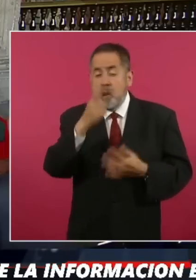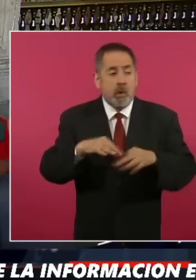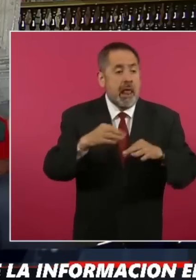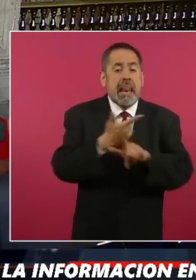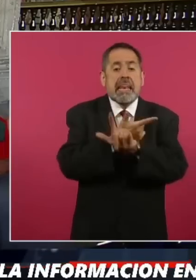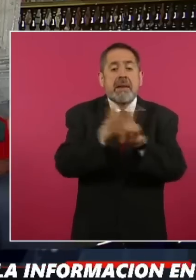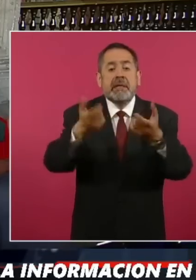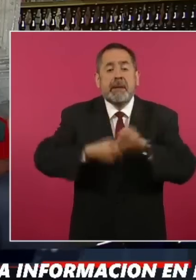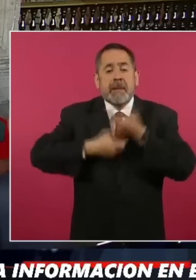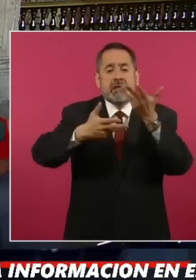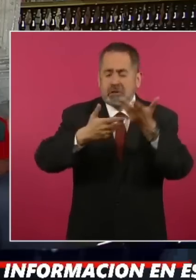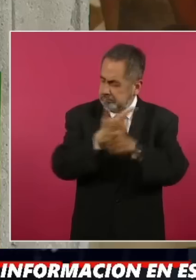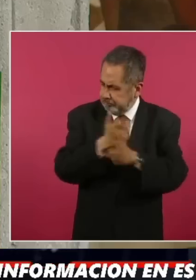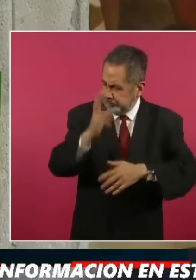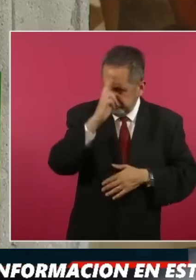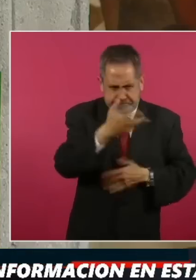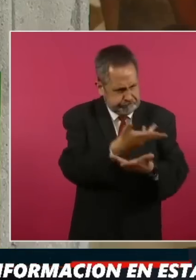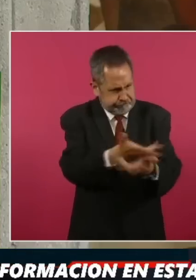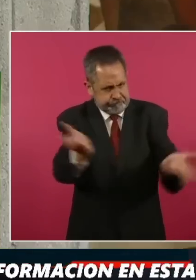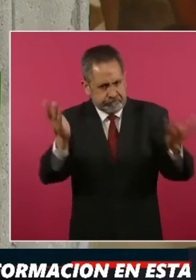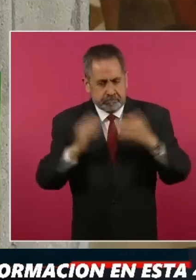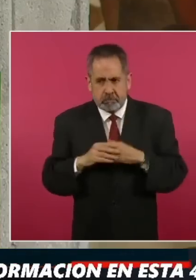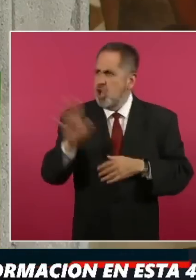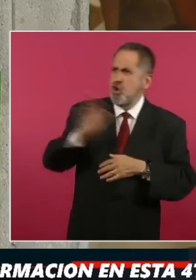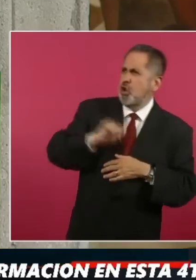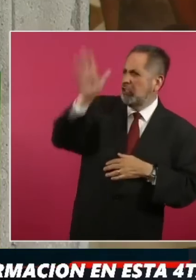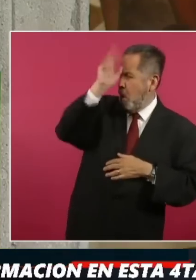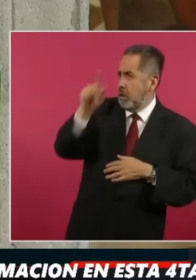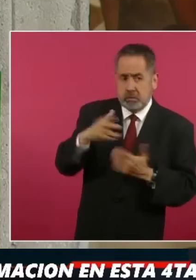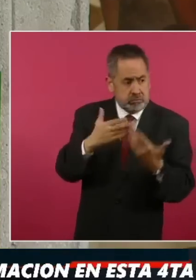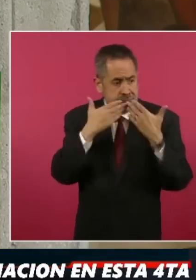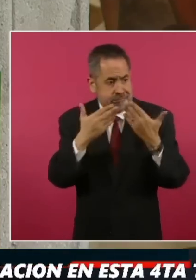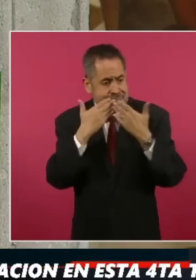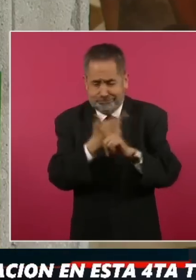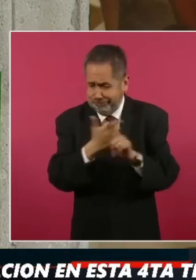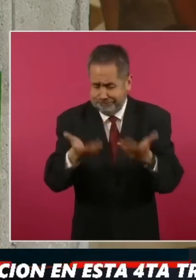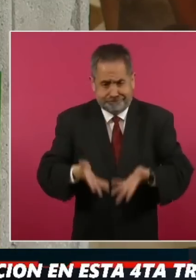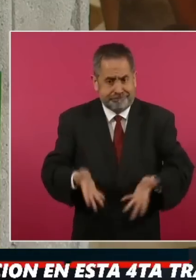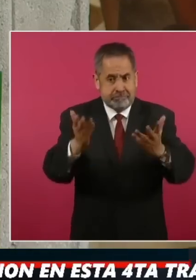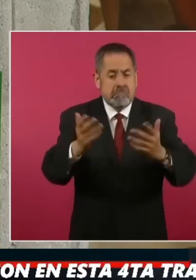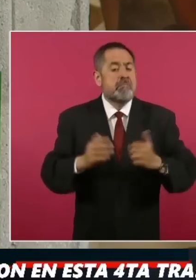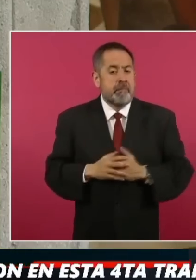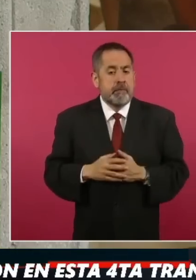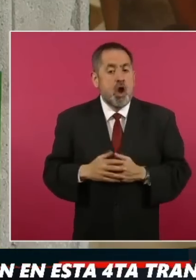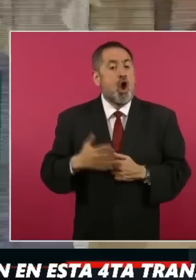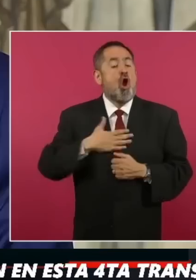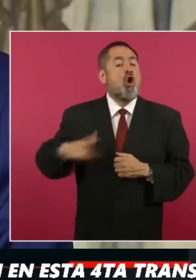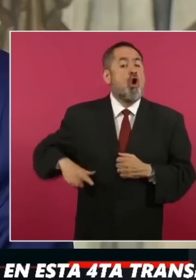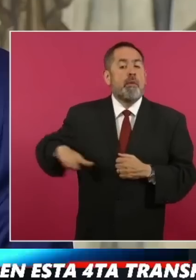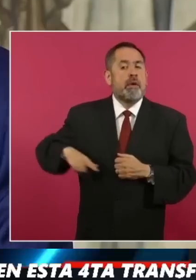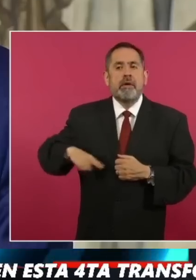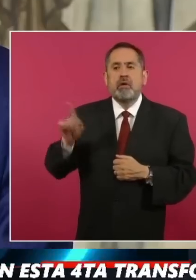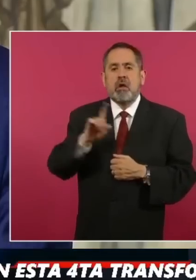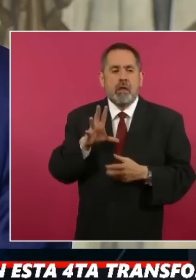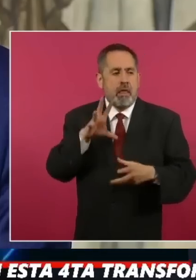expresión y el derecho a disentir. El gobierno no participa